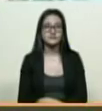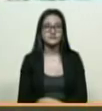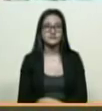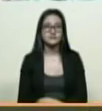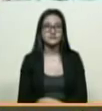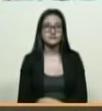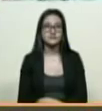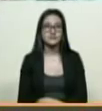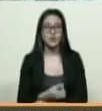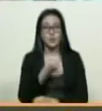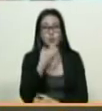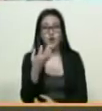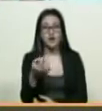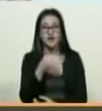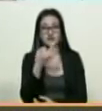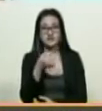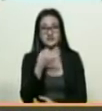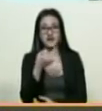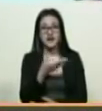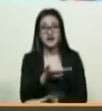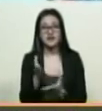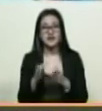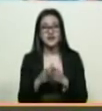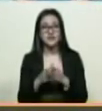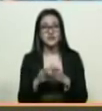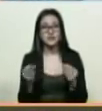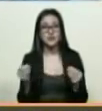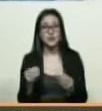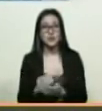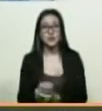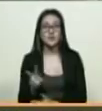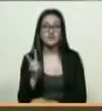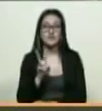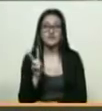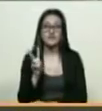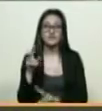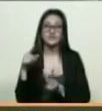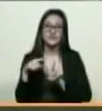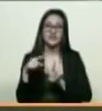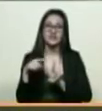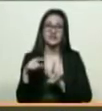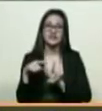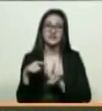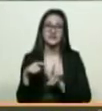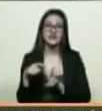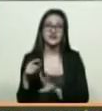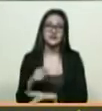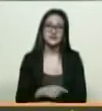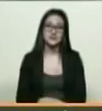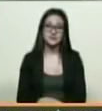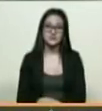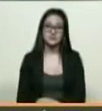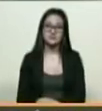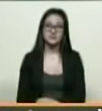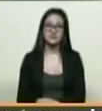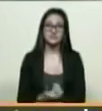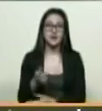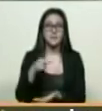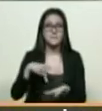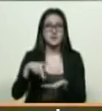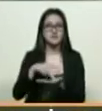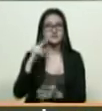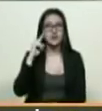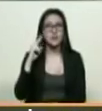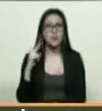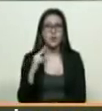Hola, así es. Muy buenas tardes, Joanely, para ti y para toda la audiencia de Venezolana de Televisión. Y es que efectivamente me encuentro en la Plaza Bolívar